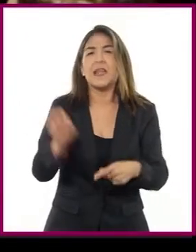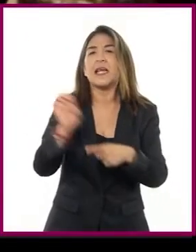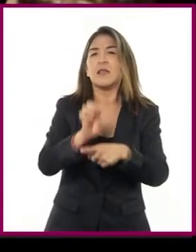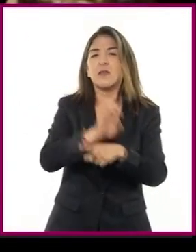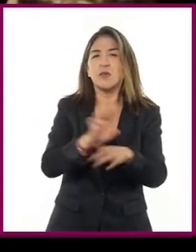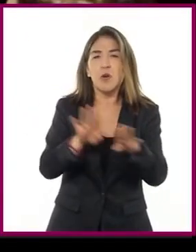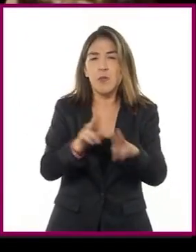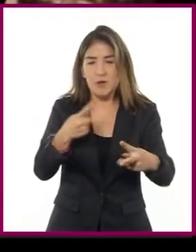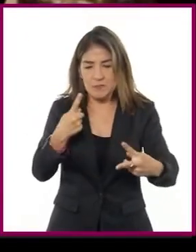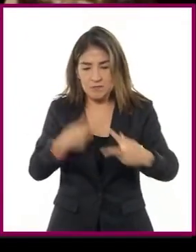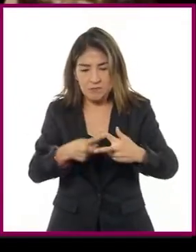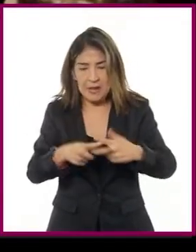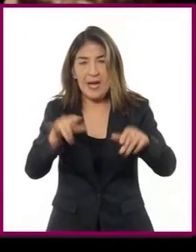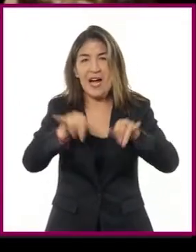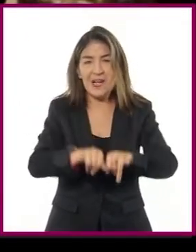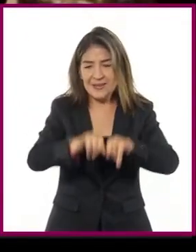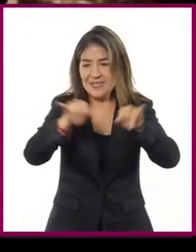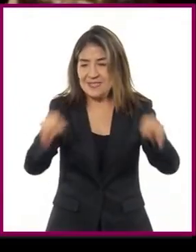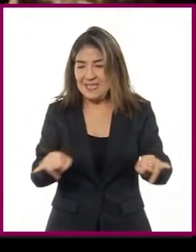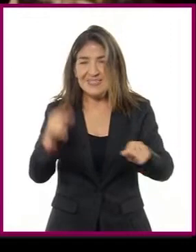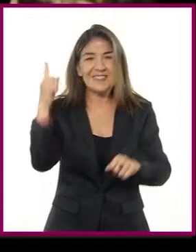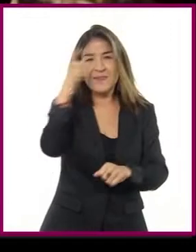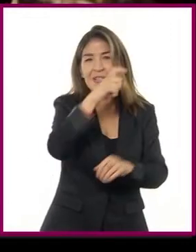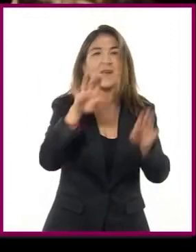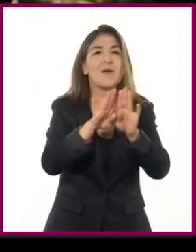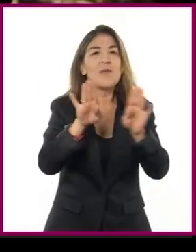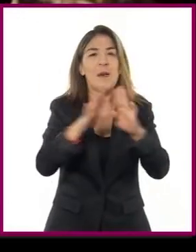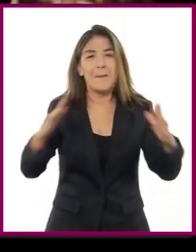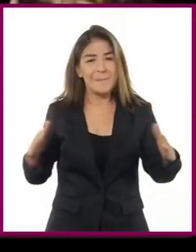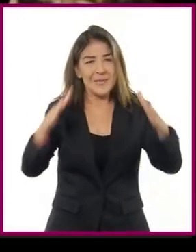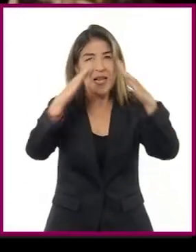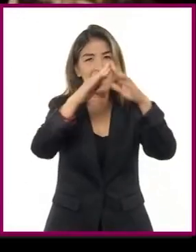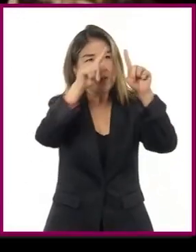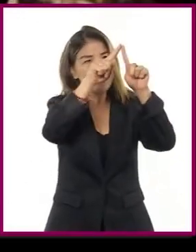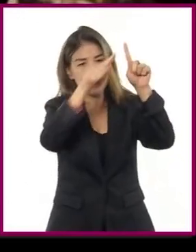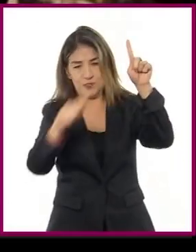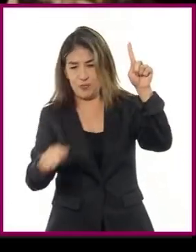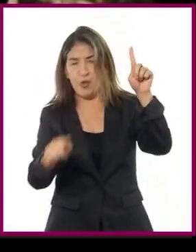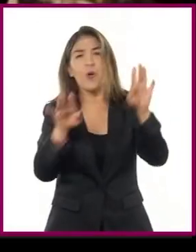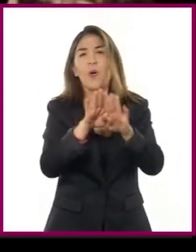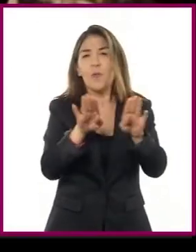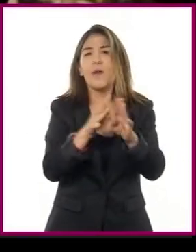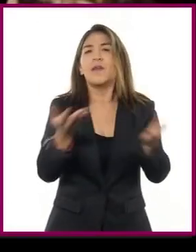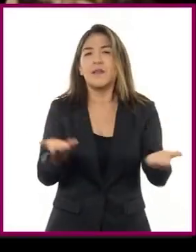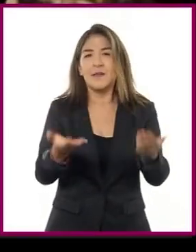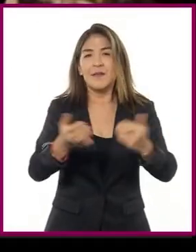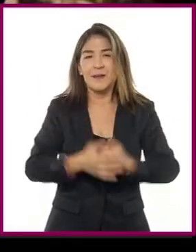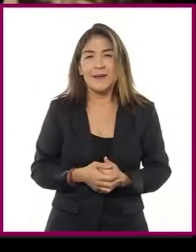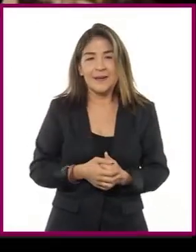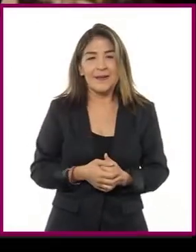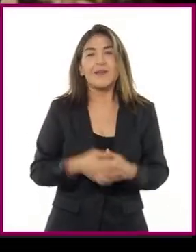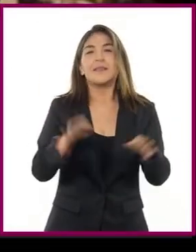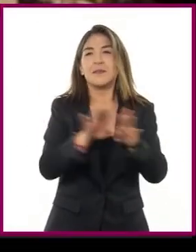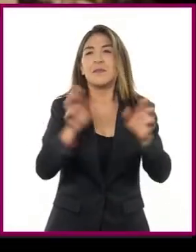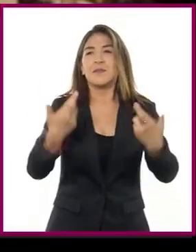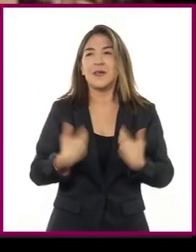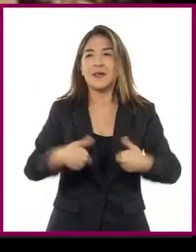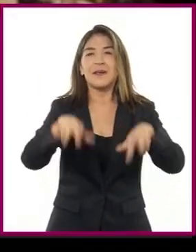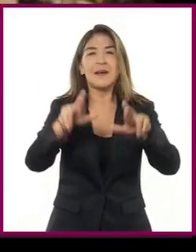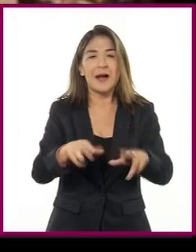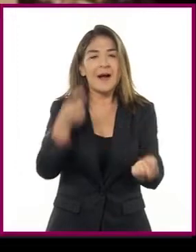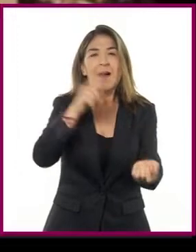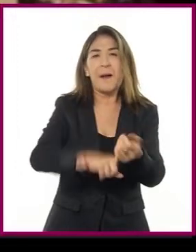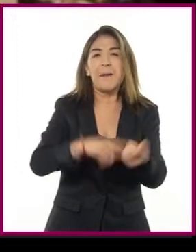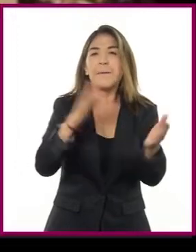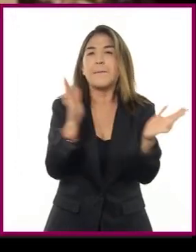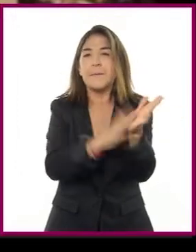calcular distancias inaccesibles como la altura de pirámides, una solución pudo haber consistido en construir una representación en